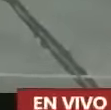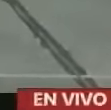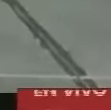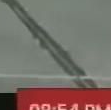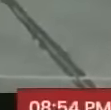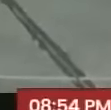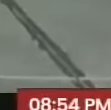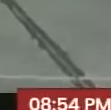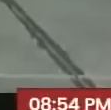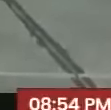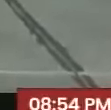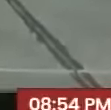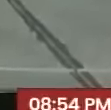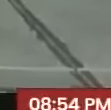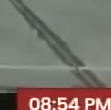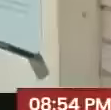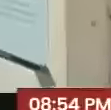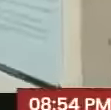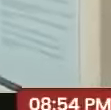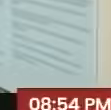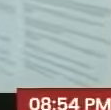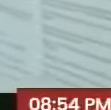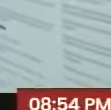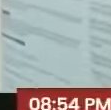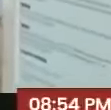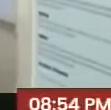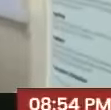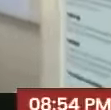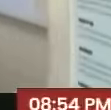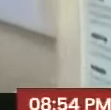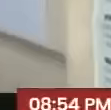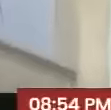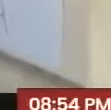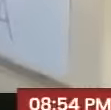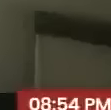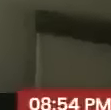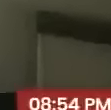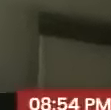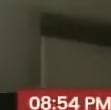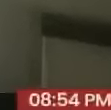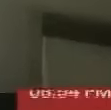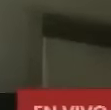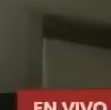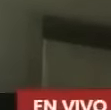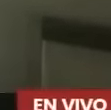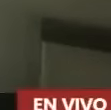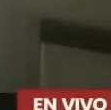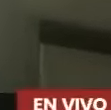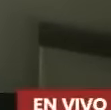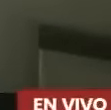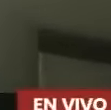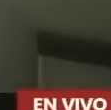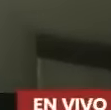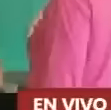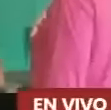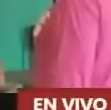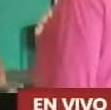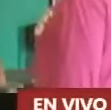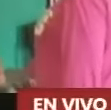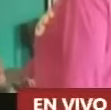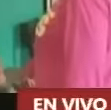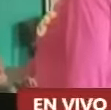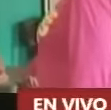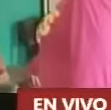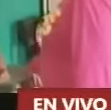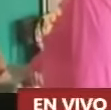Es una herencia de cuando nuestro padre de la patria, Simón Bolívar, y por supuesto debemos defenderla. Esequibo